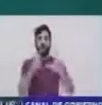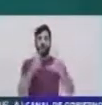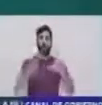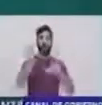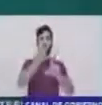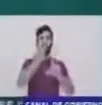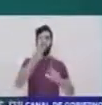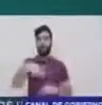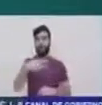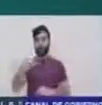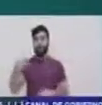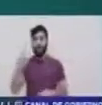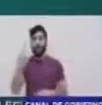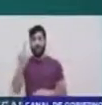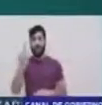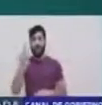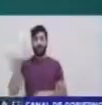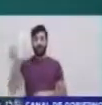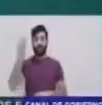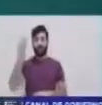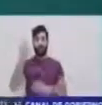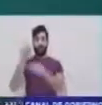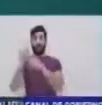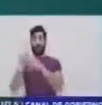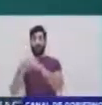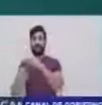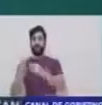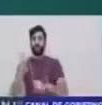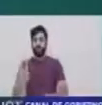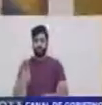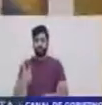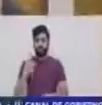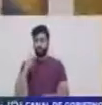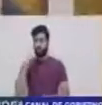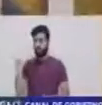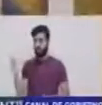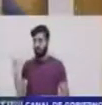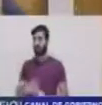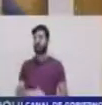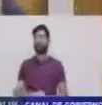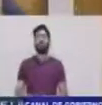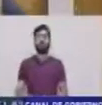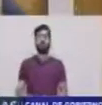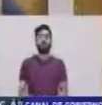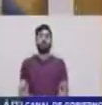al cuadrado. Entonces acá, al sustituir los valores,